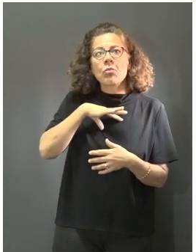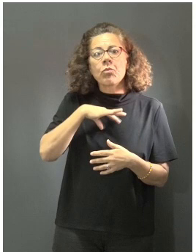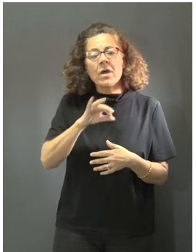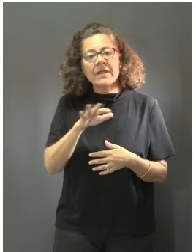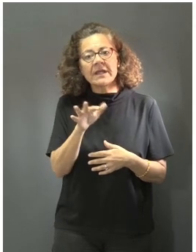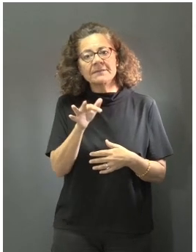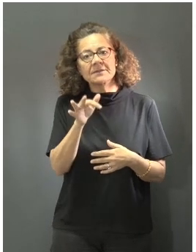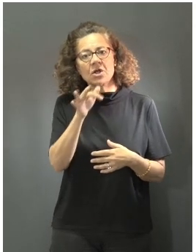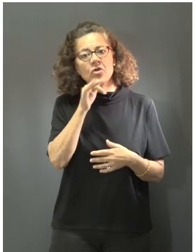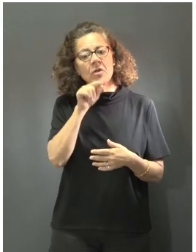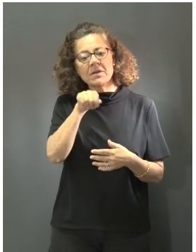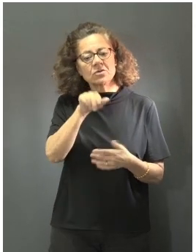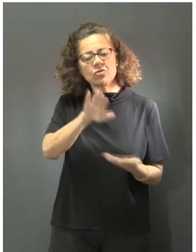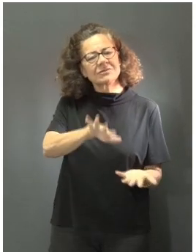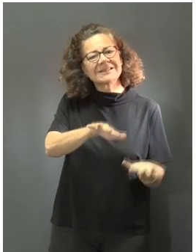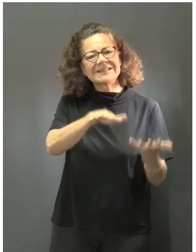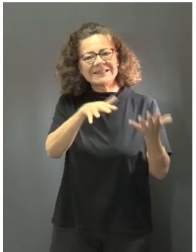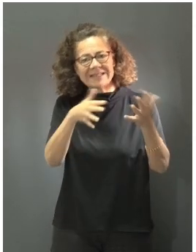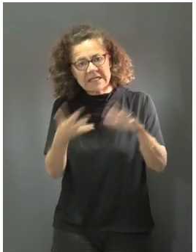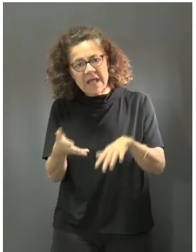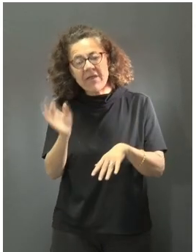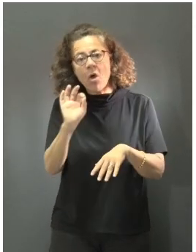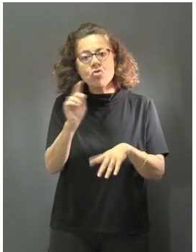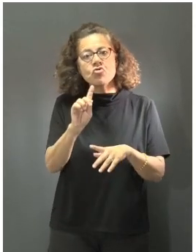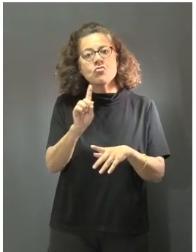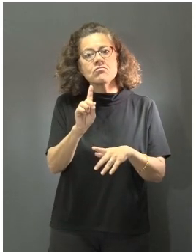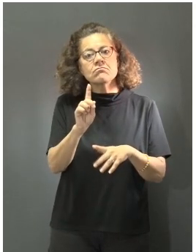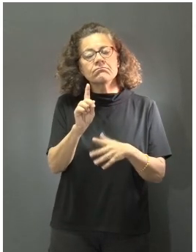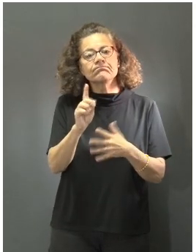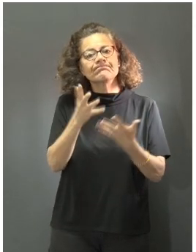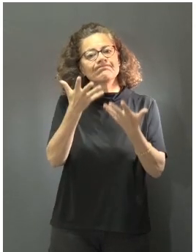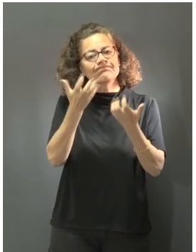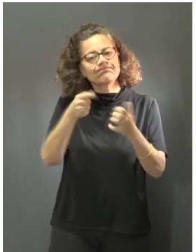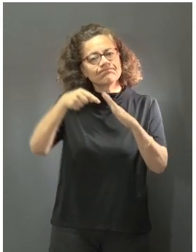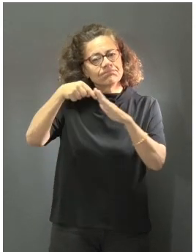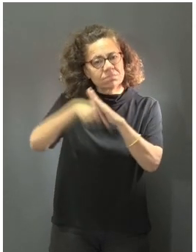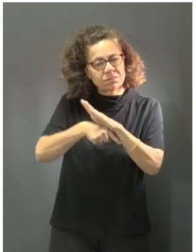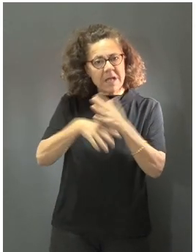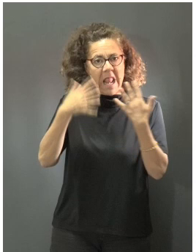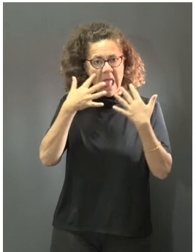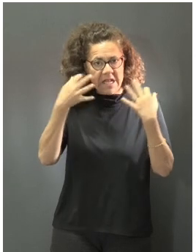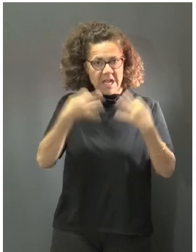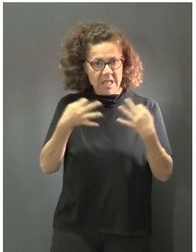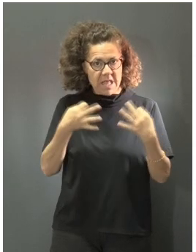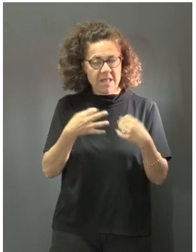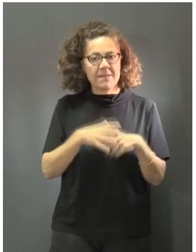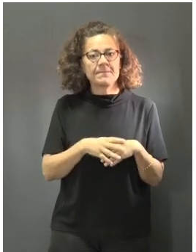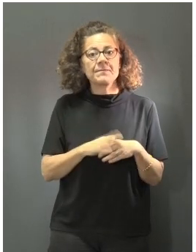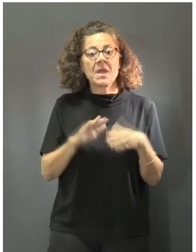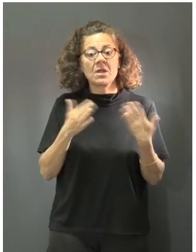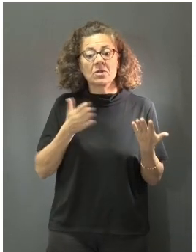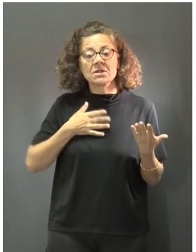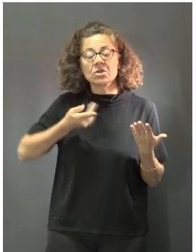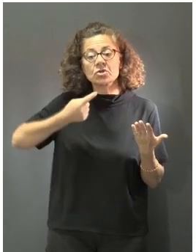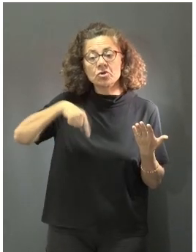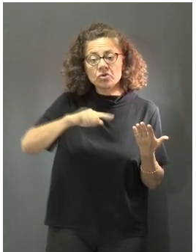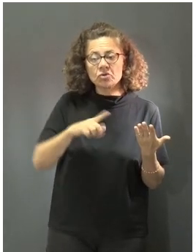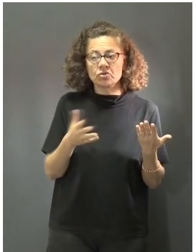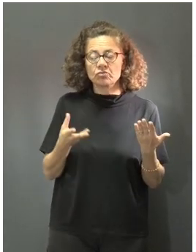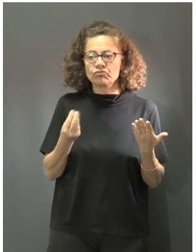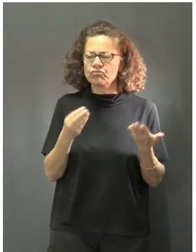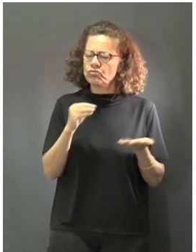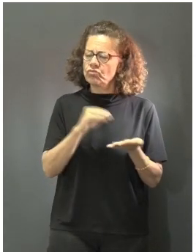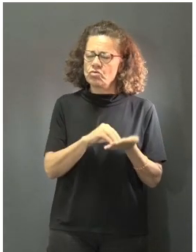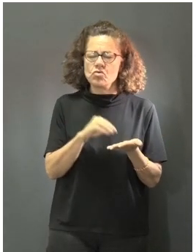que luego no se traslada o no llega a permear en la propia realidad, ¿no? Entonces, a nosotros, por ejemplo, nos pasa muy